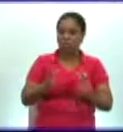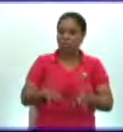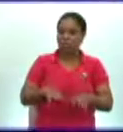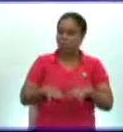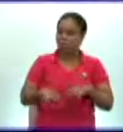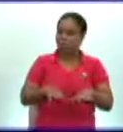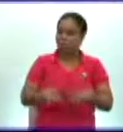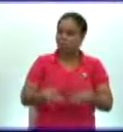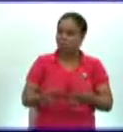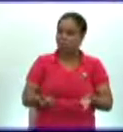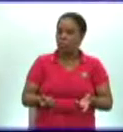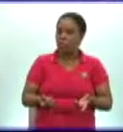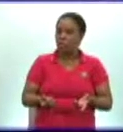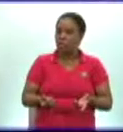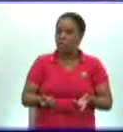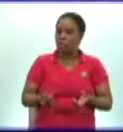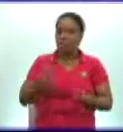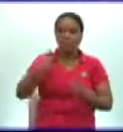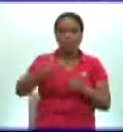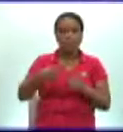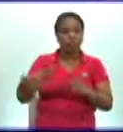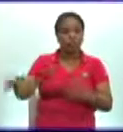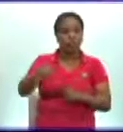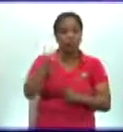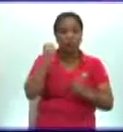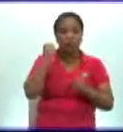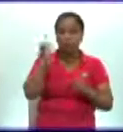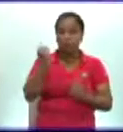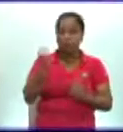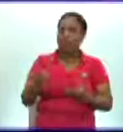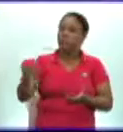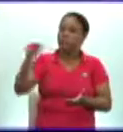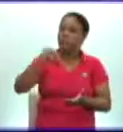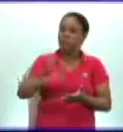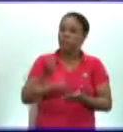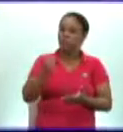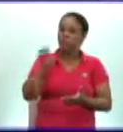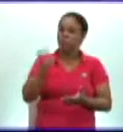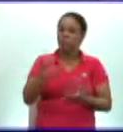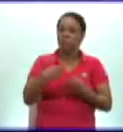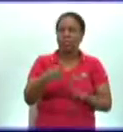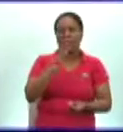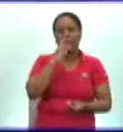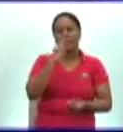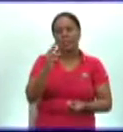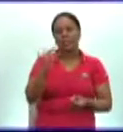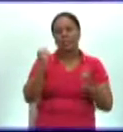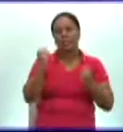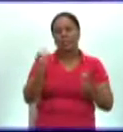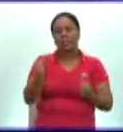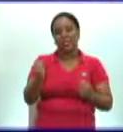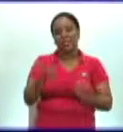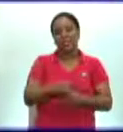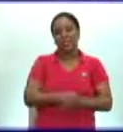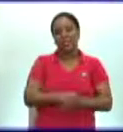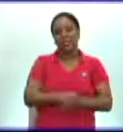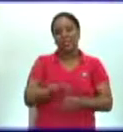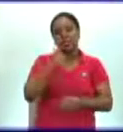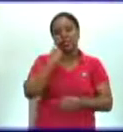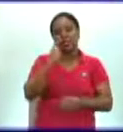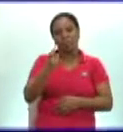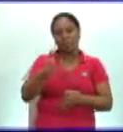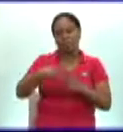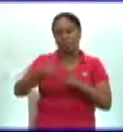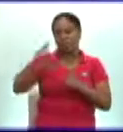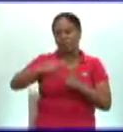de la fuerza y la suma de todas ellas me da lo que llamamos resultante de fuerza. Vamos a ver la